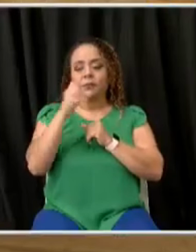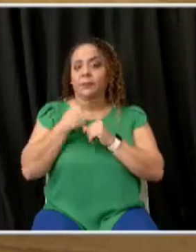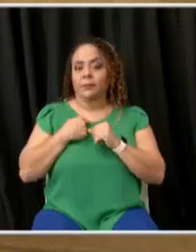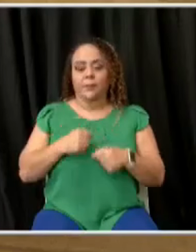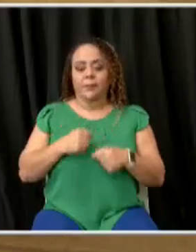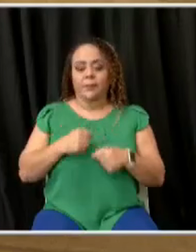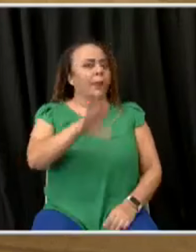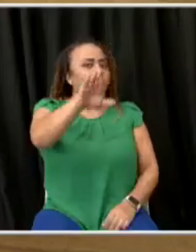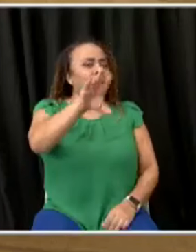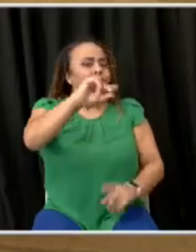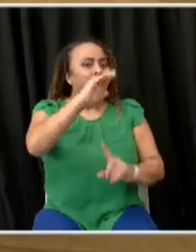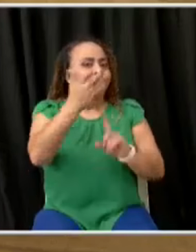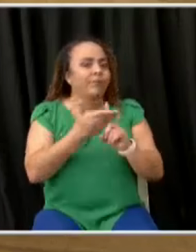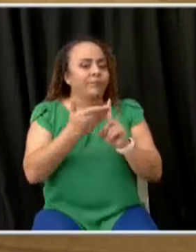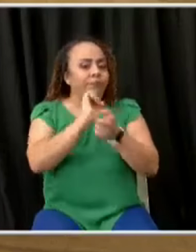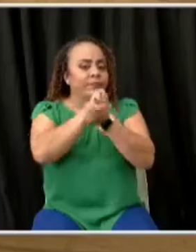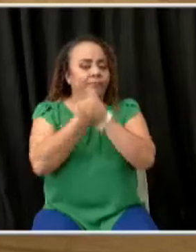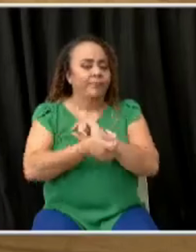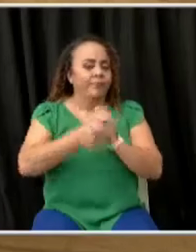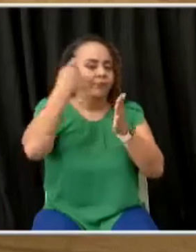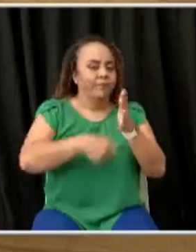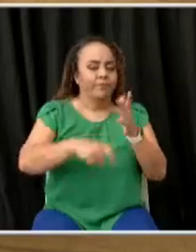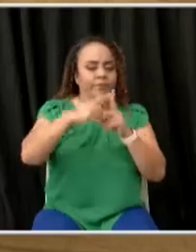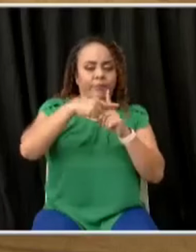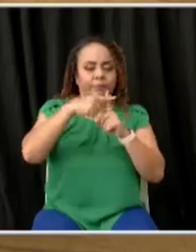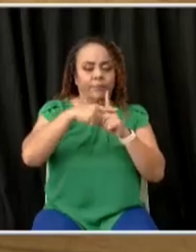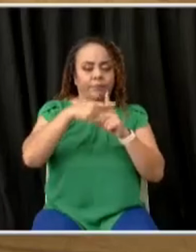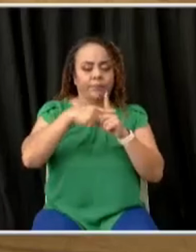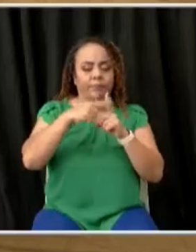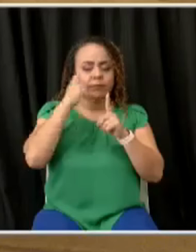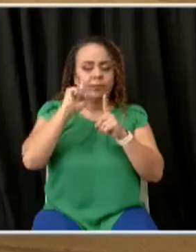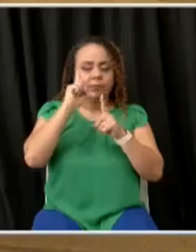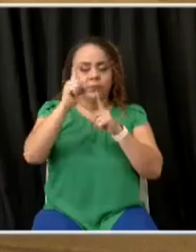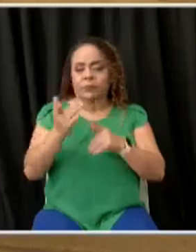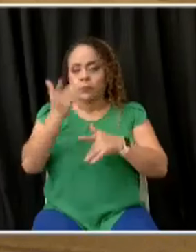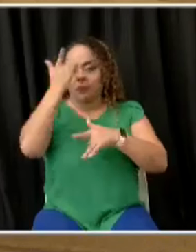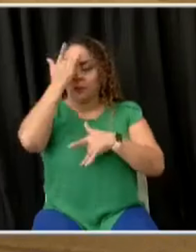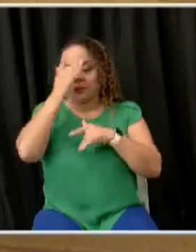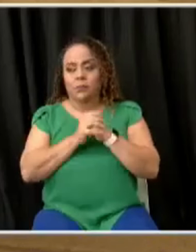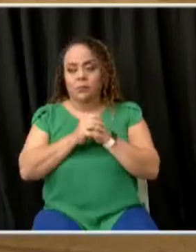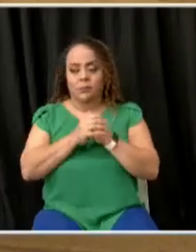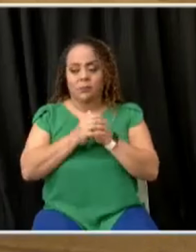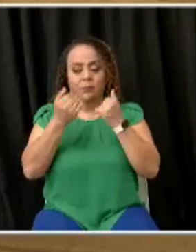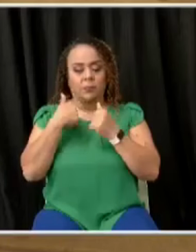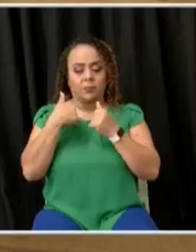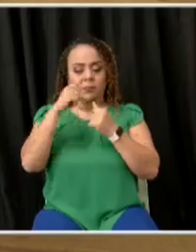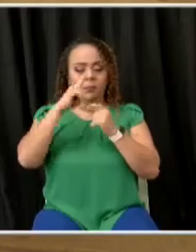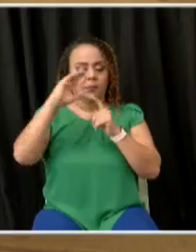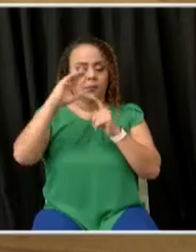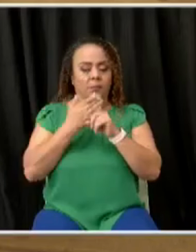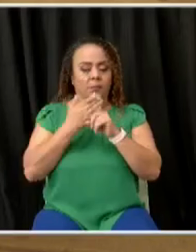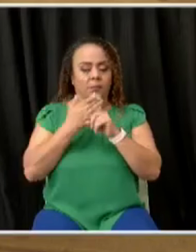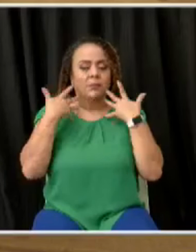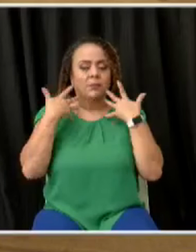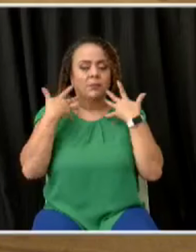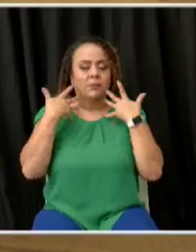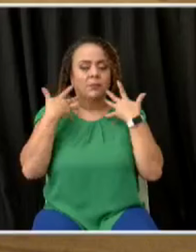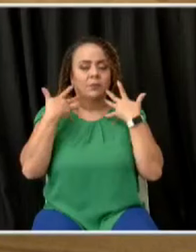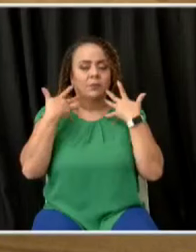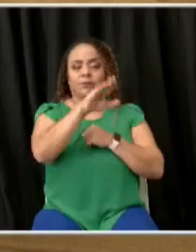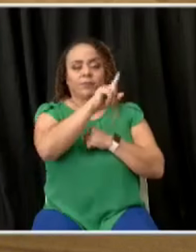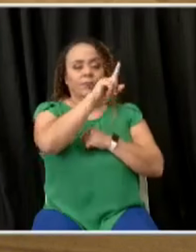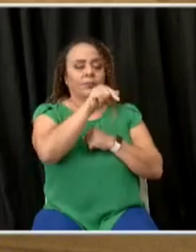¿no afecta el cambio brusco de temperatura para un paciente que esté en presencia de un golpe de calor? Es que usted